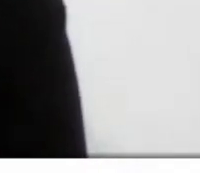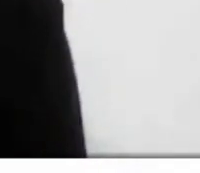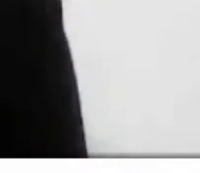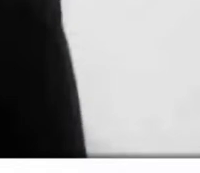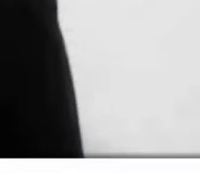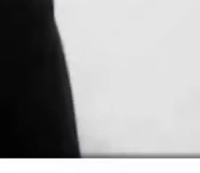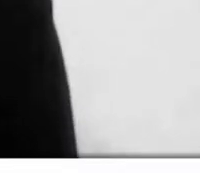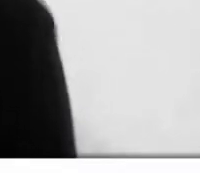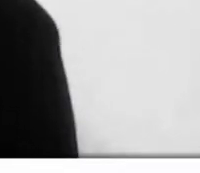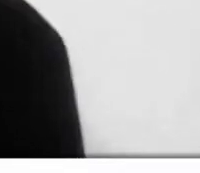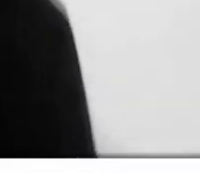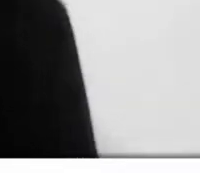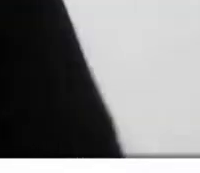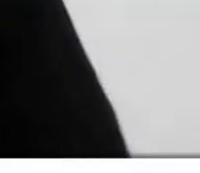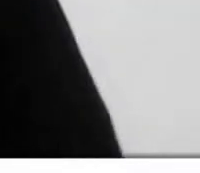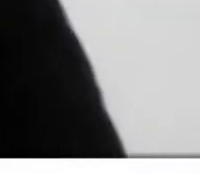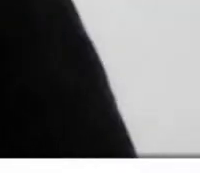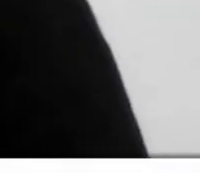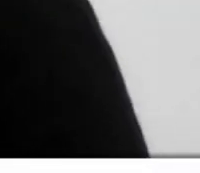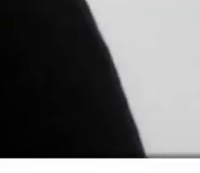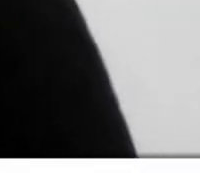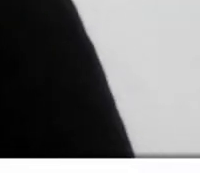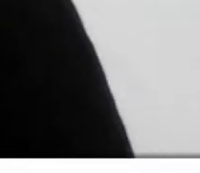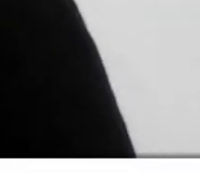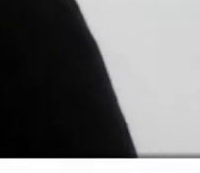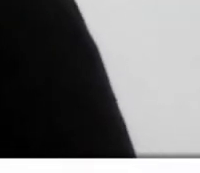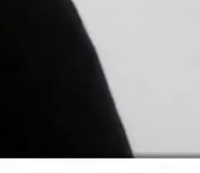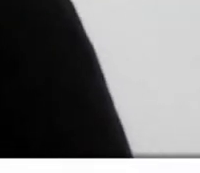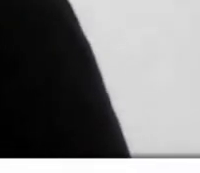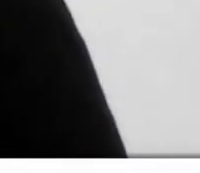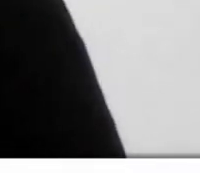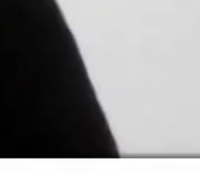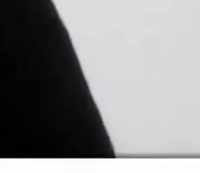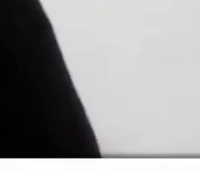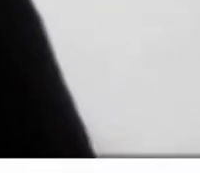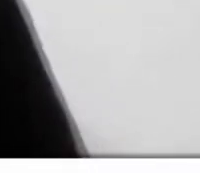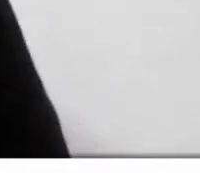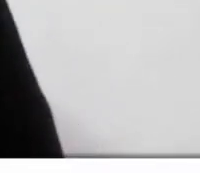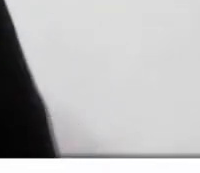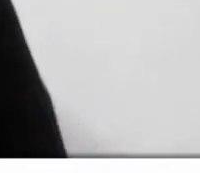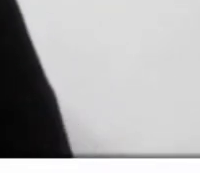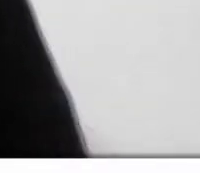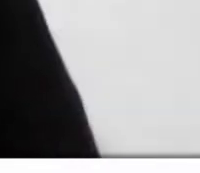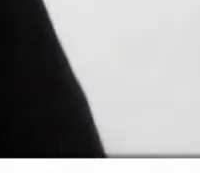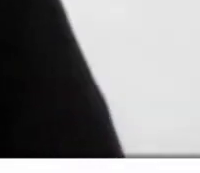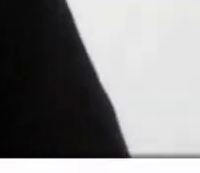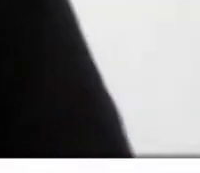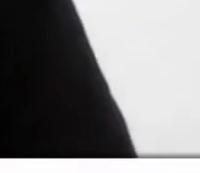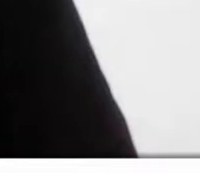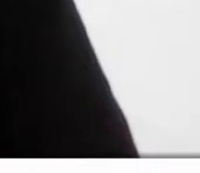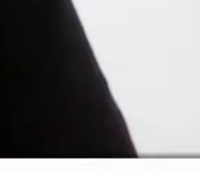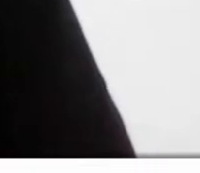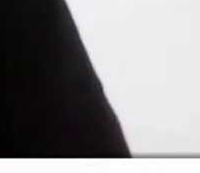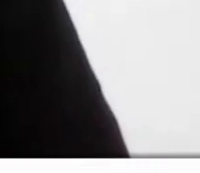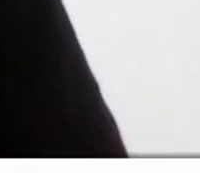consecuencias de esta segunda ola que impone nuevas restricciones, nuevos cierres, nuevos